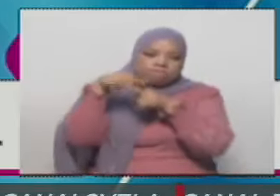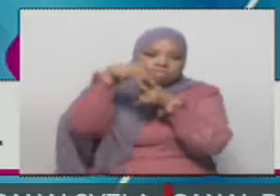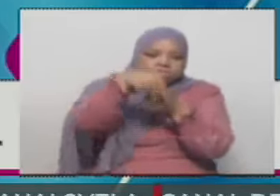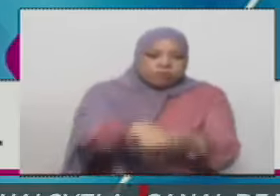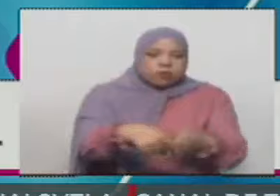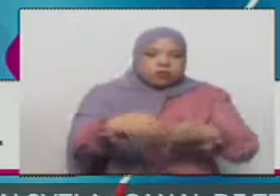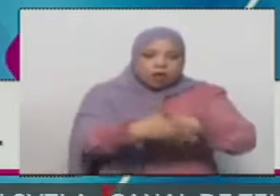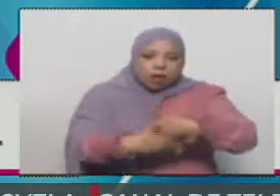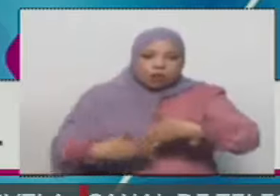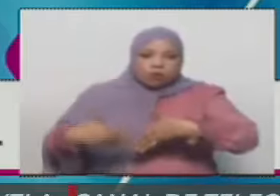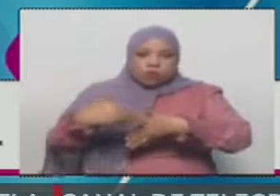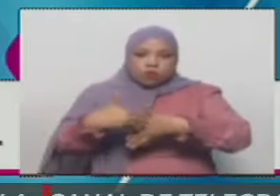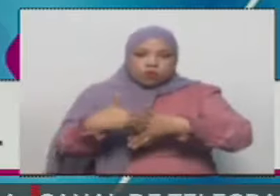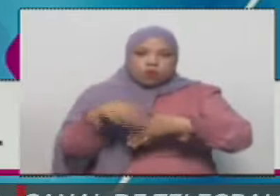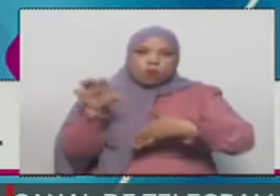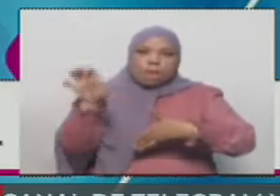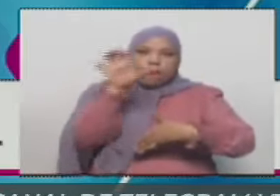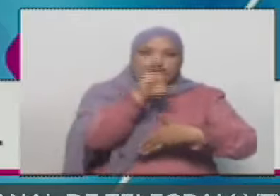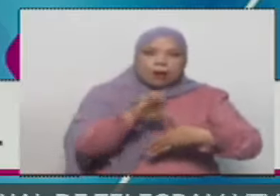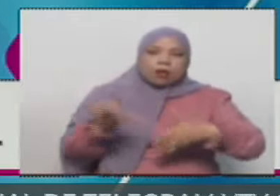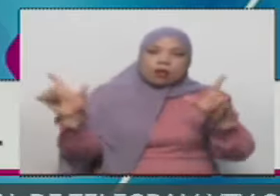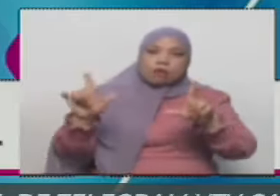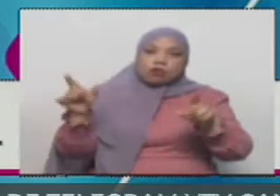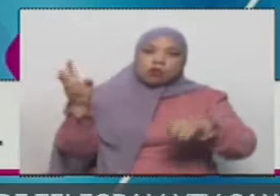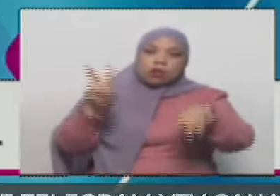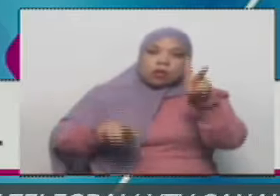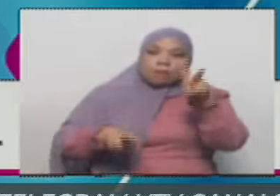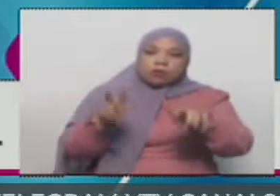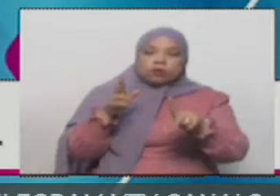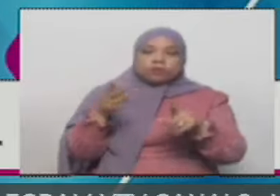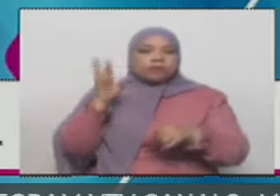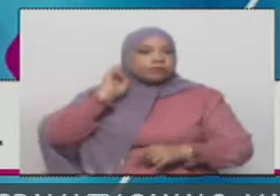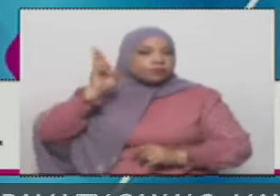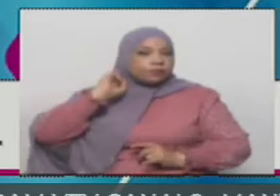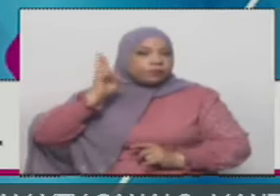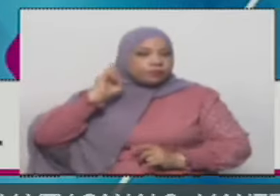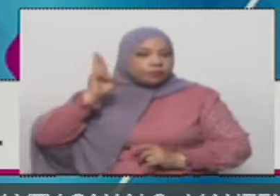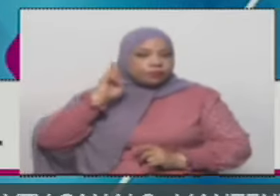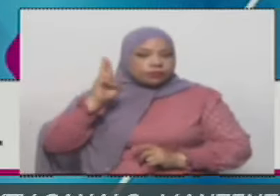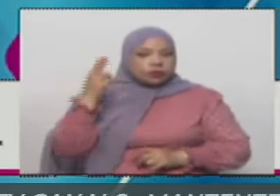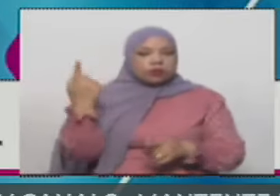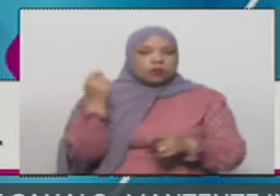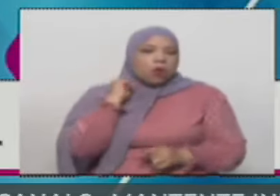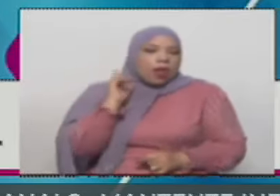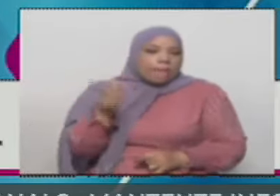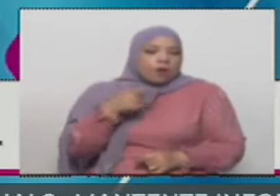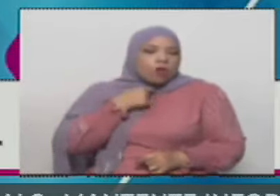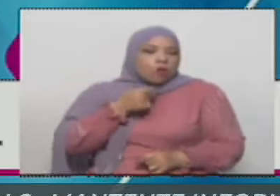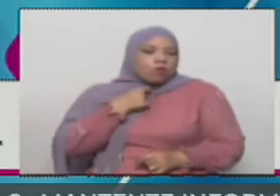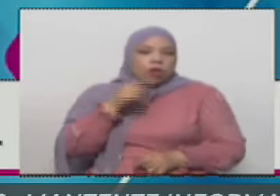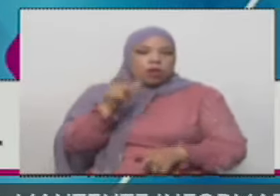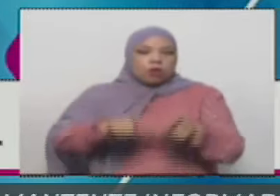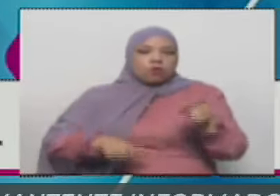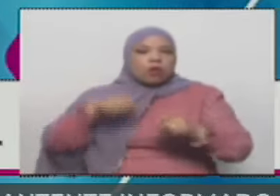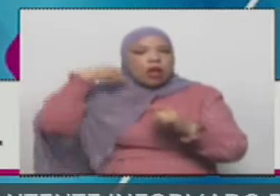de diversas maneras en la televisión, la radio, las modas, el